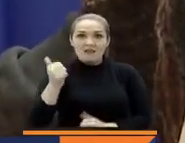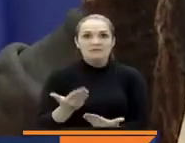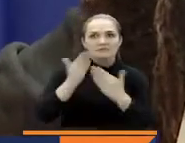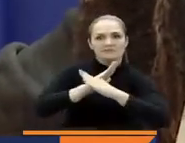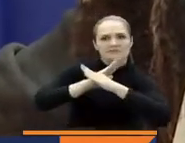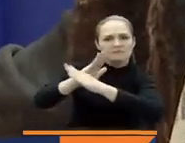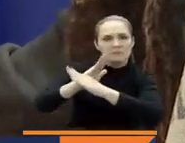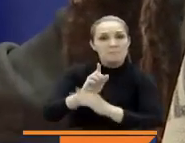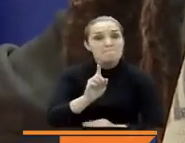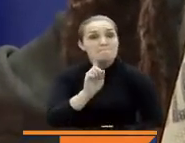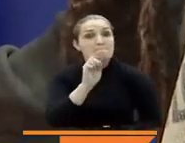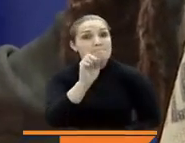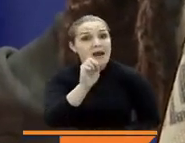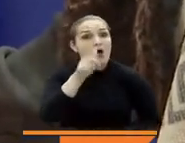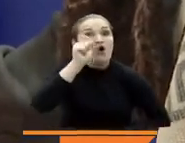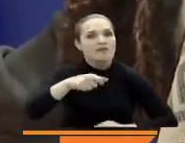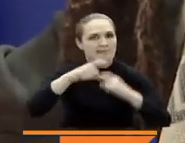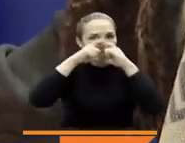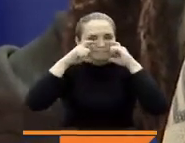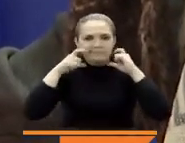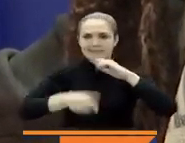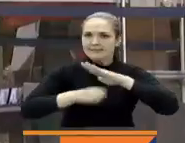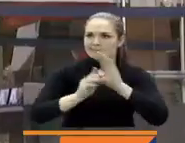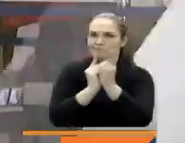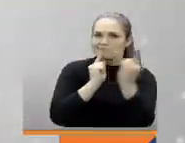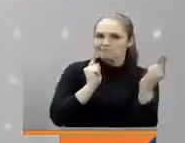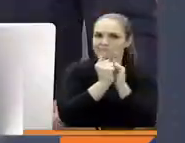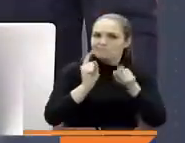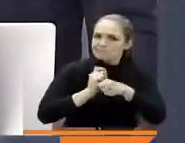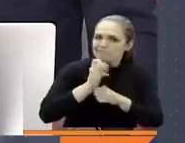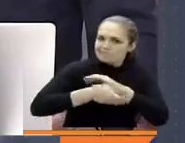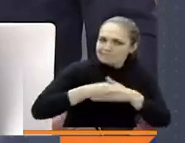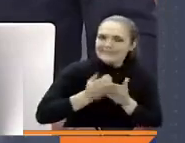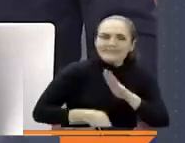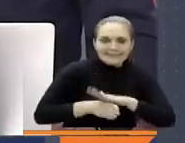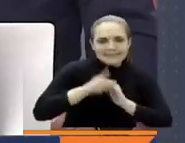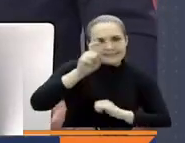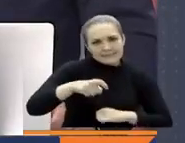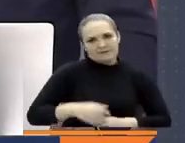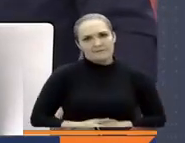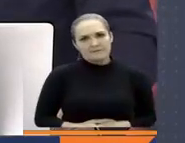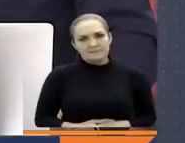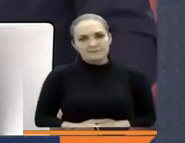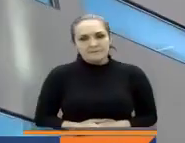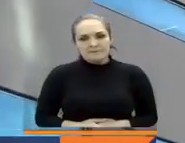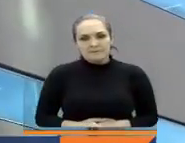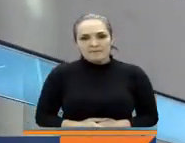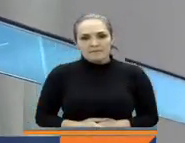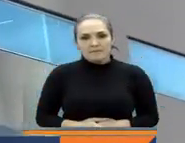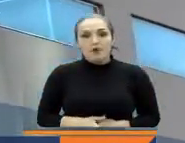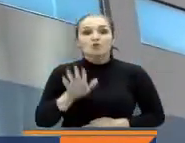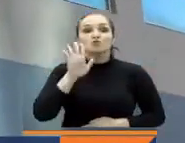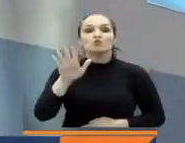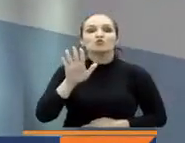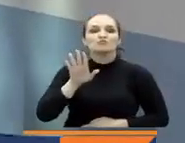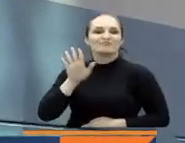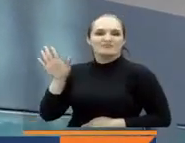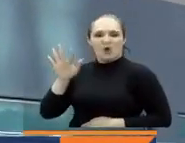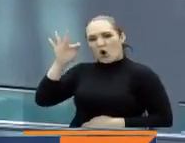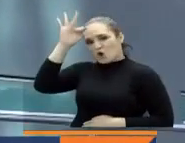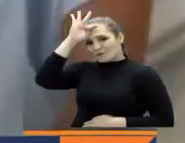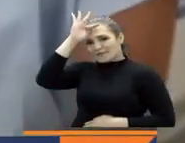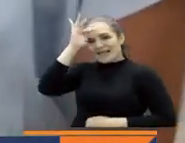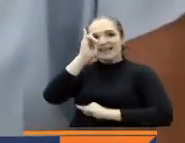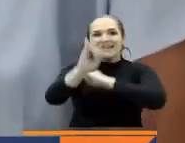que es necesario seguir con las medidas de bioseguridad. La ocupación de la unidad de quemados del Hospital Internacional de Colombia